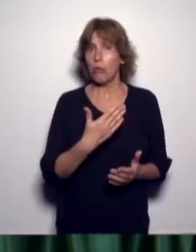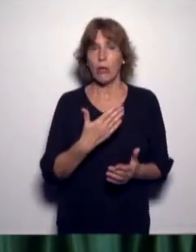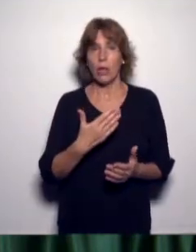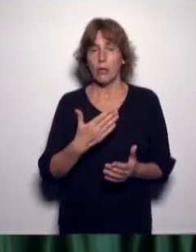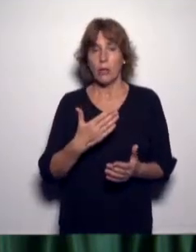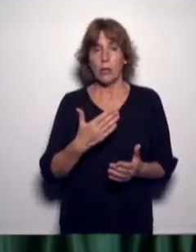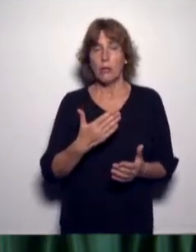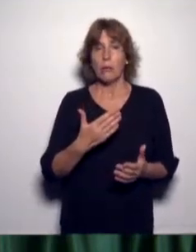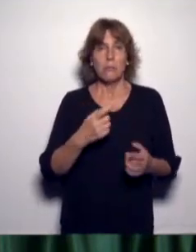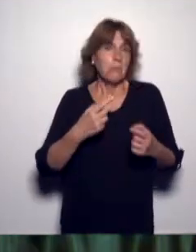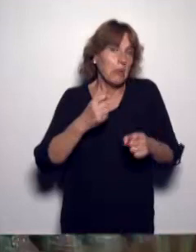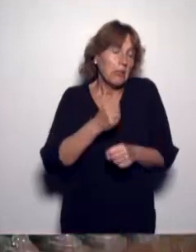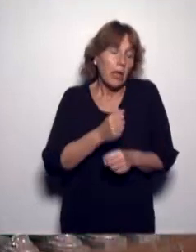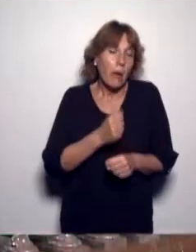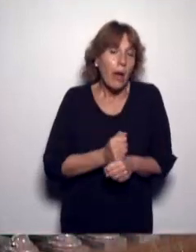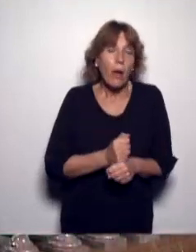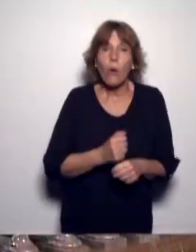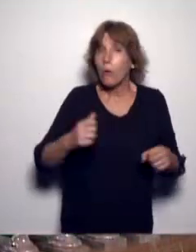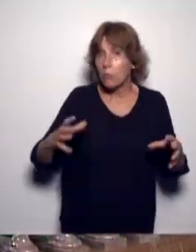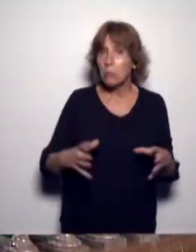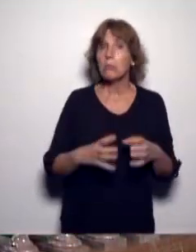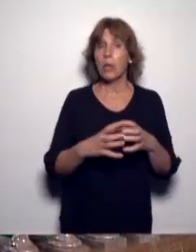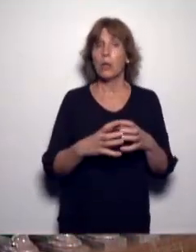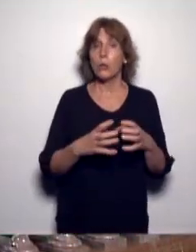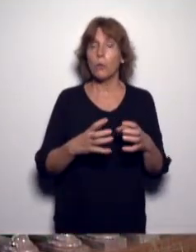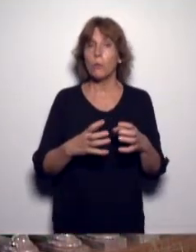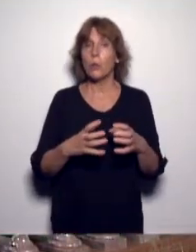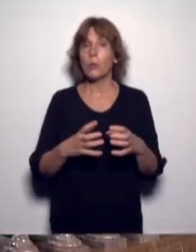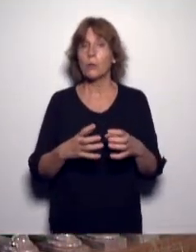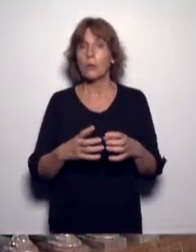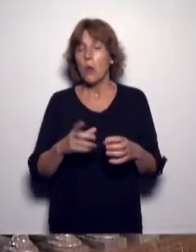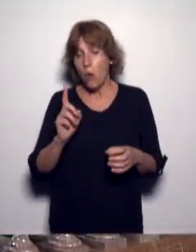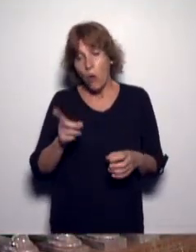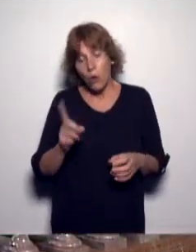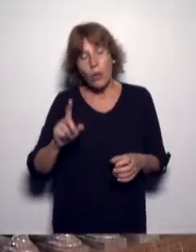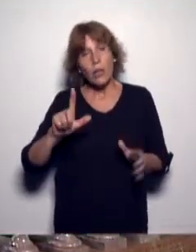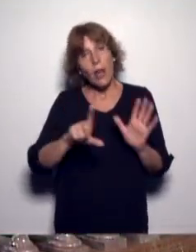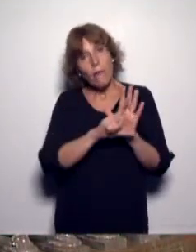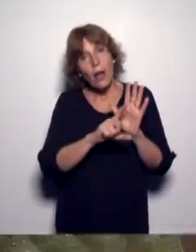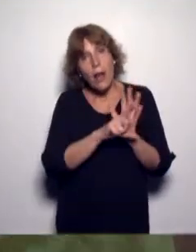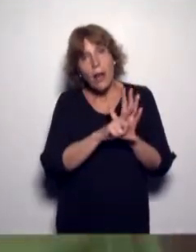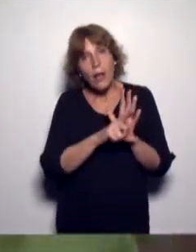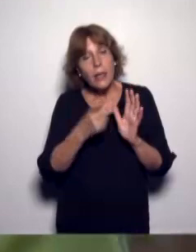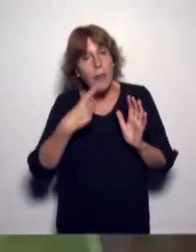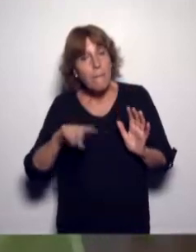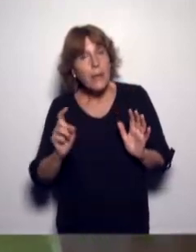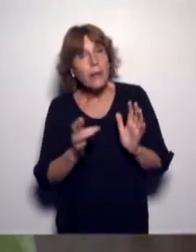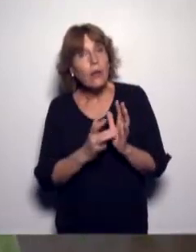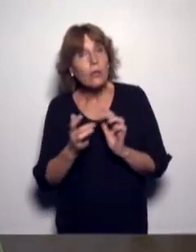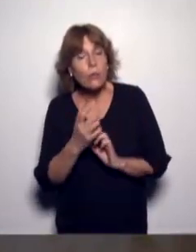actividad pública, ¿no? Eso era lo que ordenaba la ley de Moisés. Pero le dice, no le digas nada a